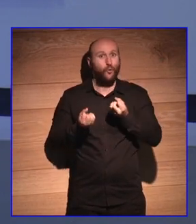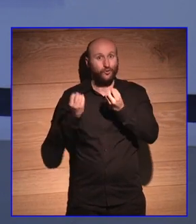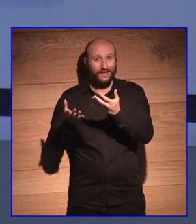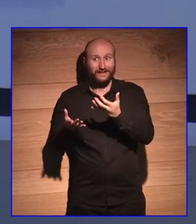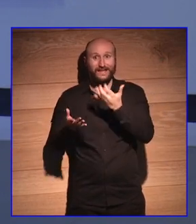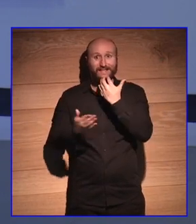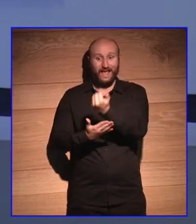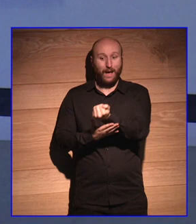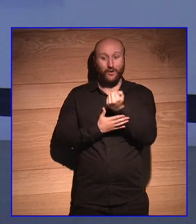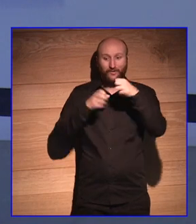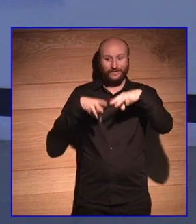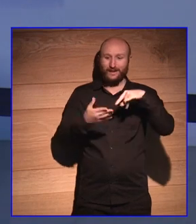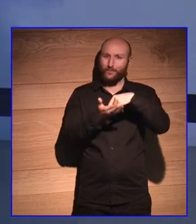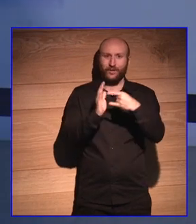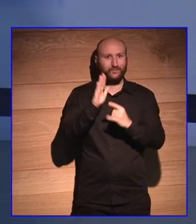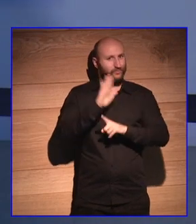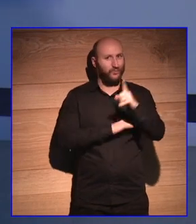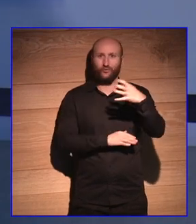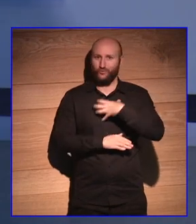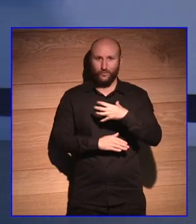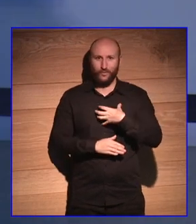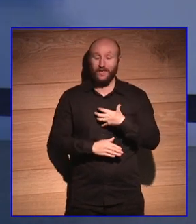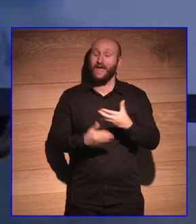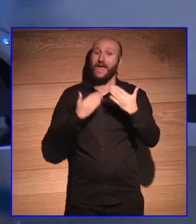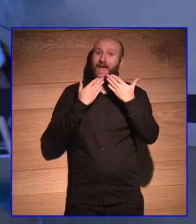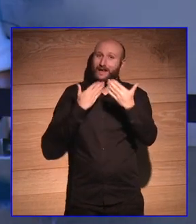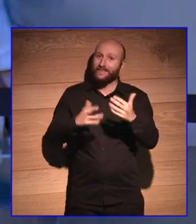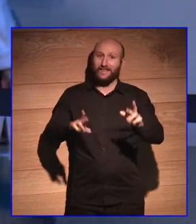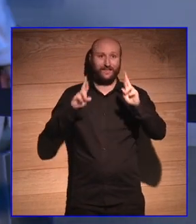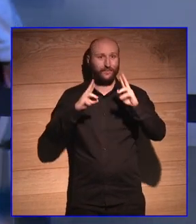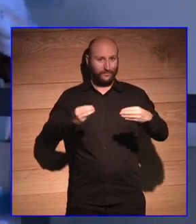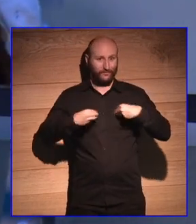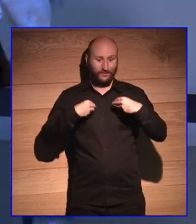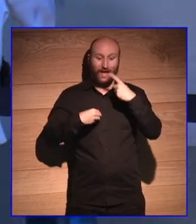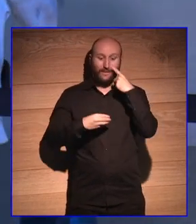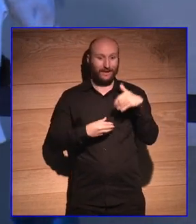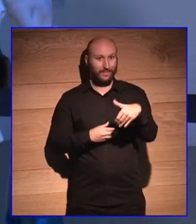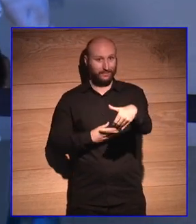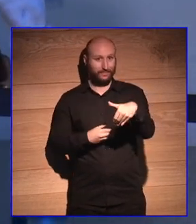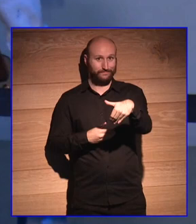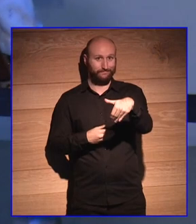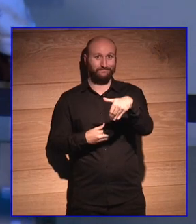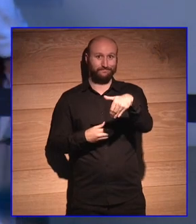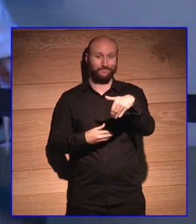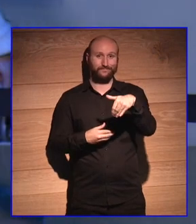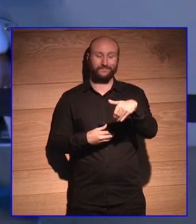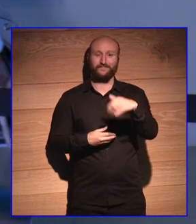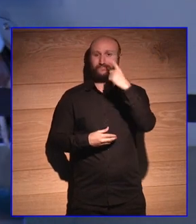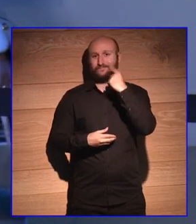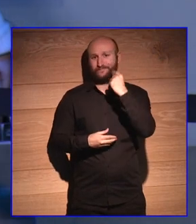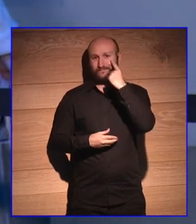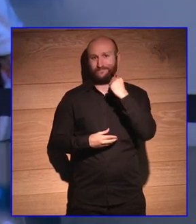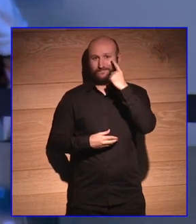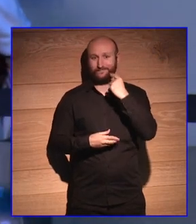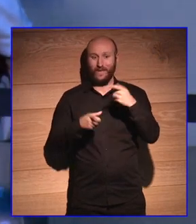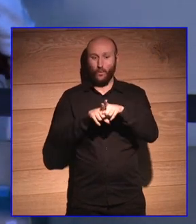desarrollar este proyecto así que muchas gracias espero que lo disfrutemos y que de aquí haya muy poco tiempo sea absolutamente habitual cómo va a empezar